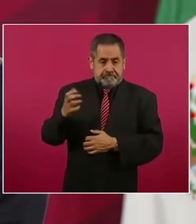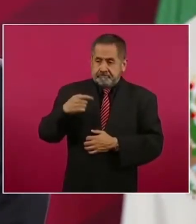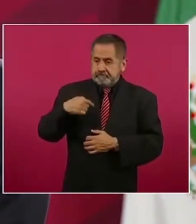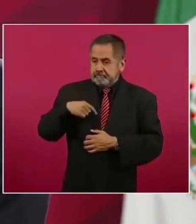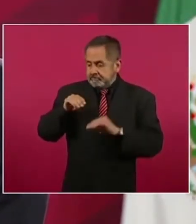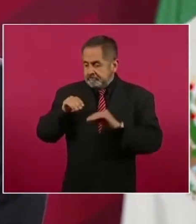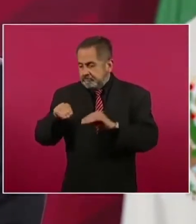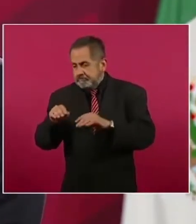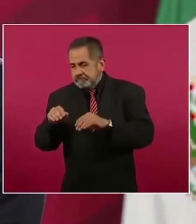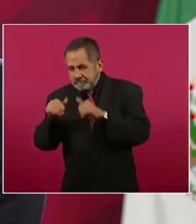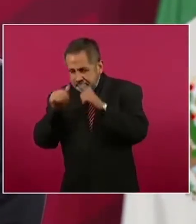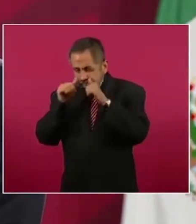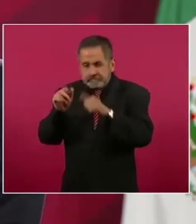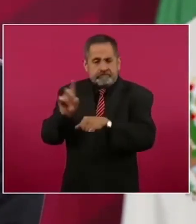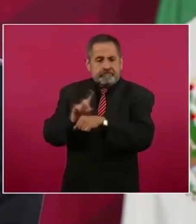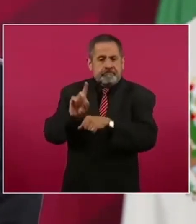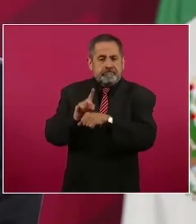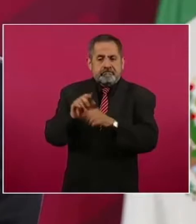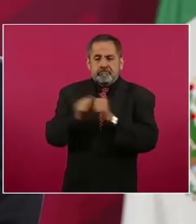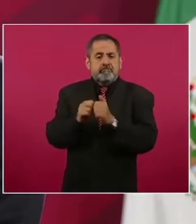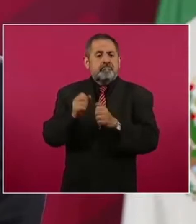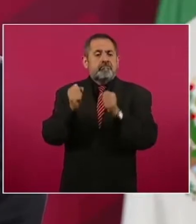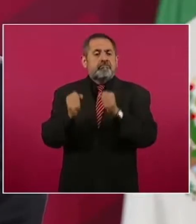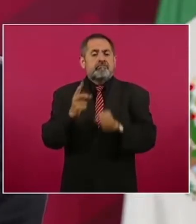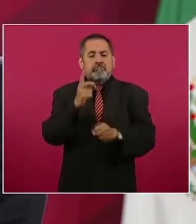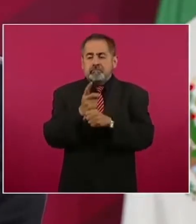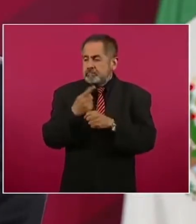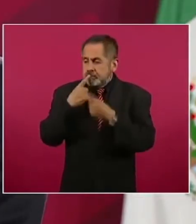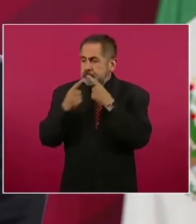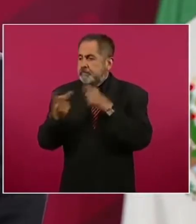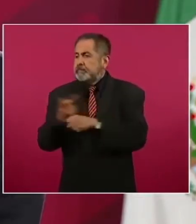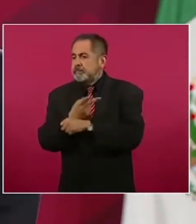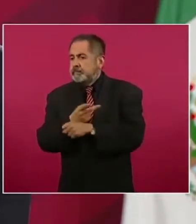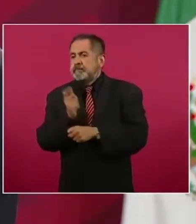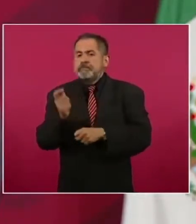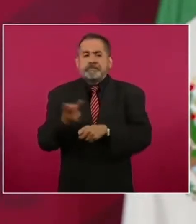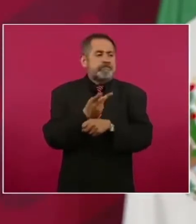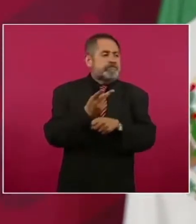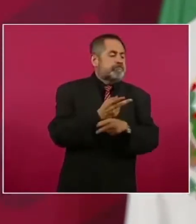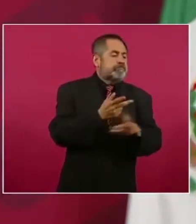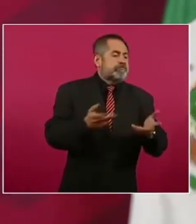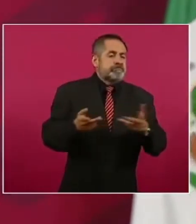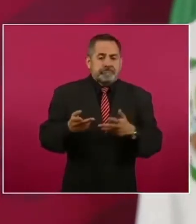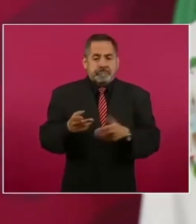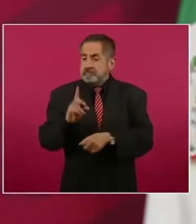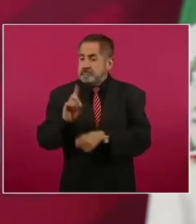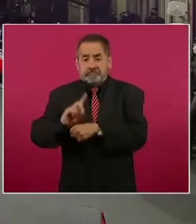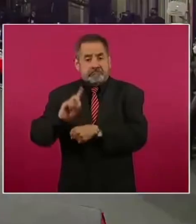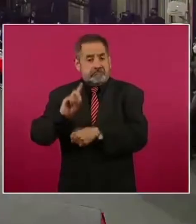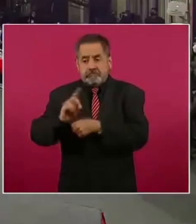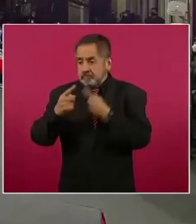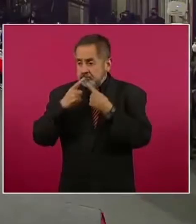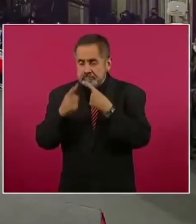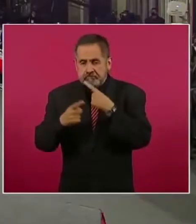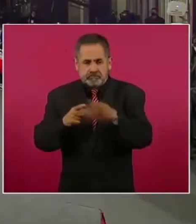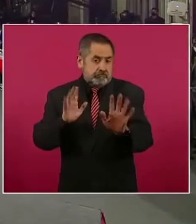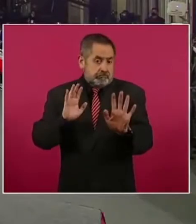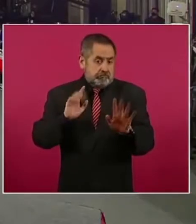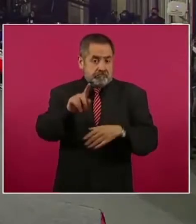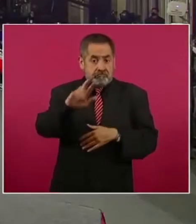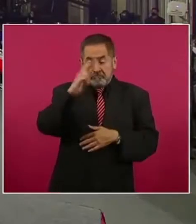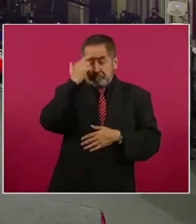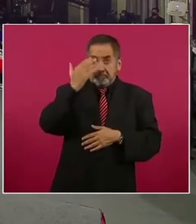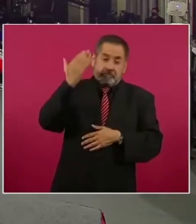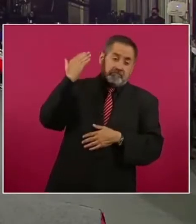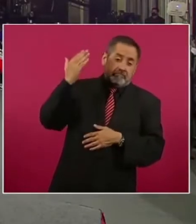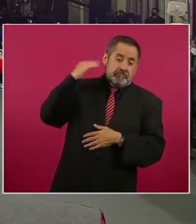el trabajar todos los días por la seguridad. O no sé si ustedes recuerden de algún presidente